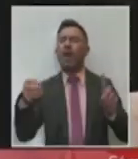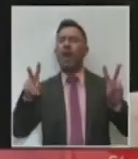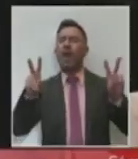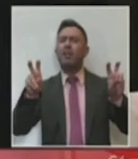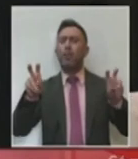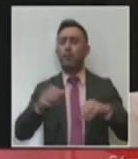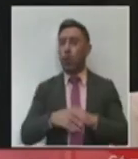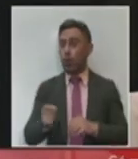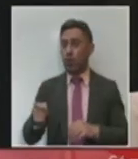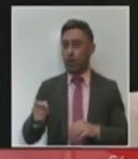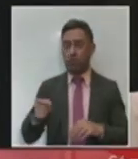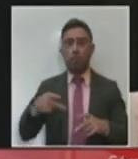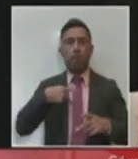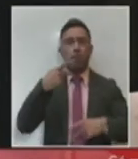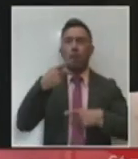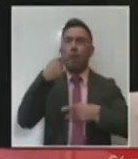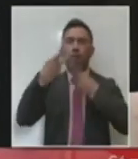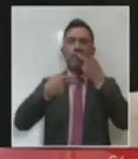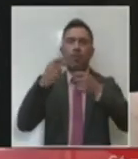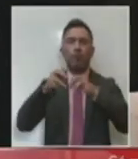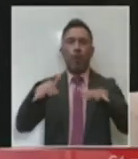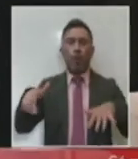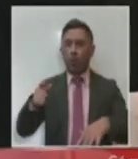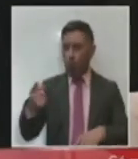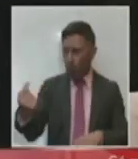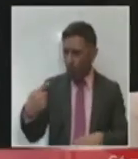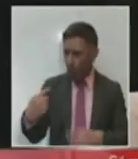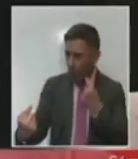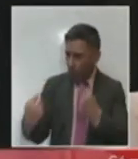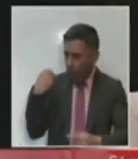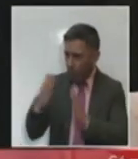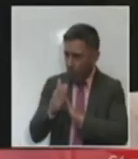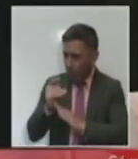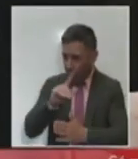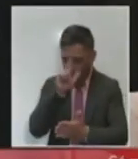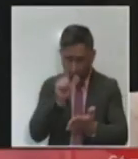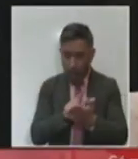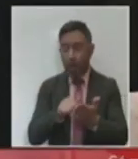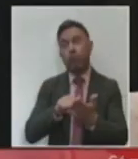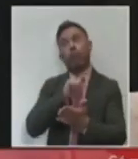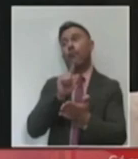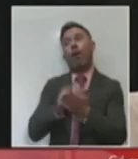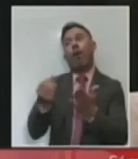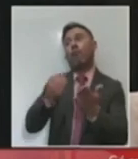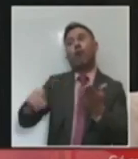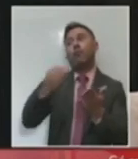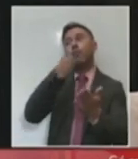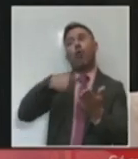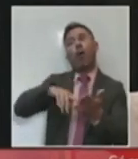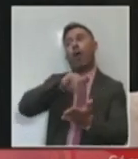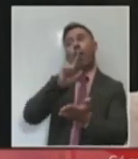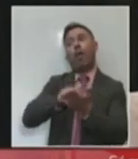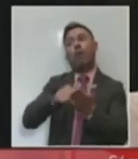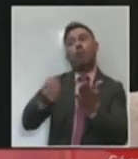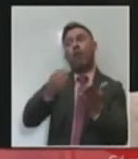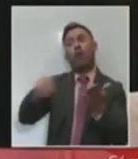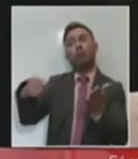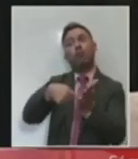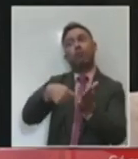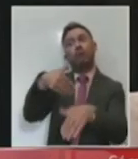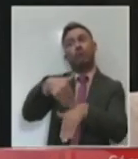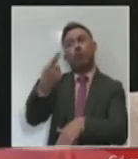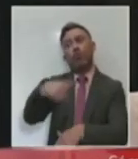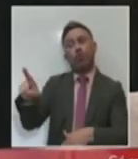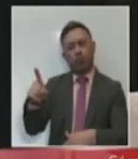que la ley es la ley. Recordarán esa frase que escuchamos lamentablemente de uno de los tres poderes en